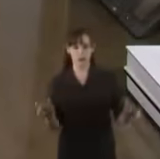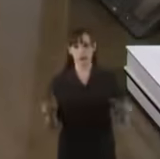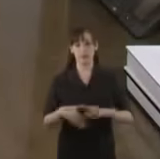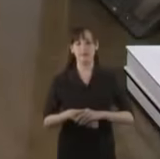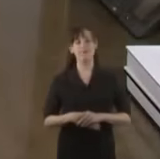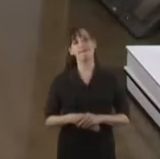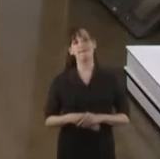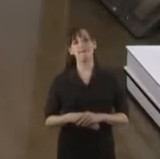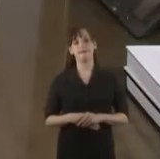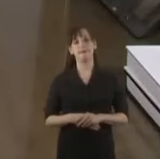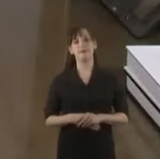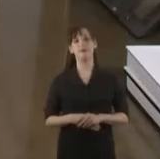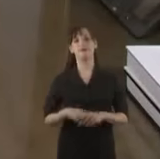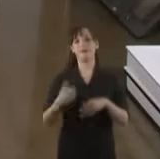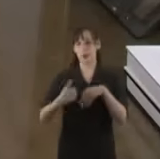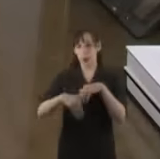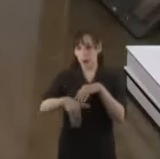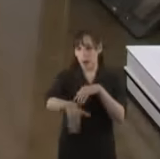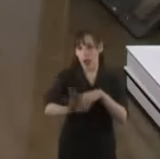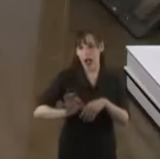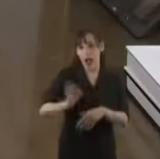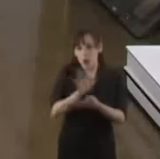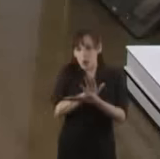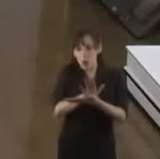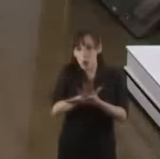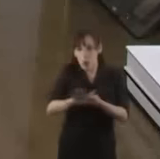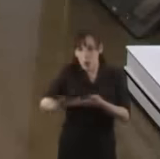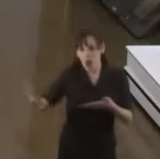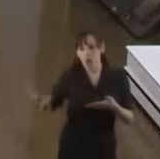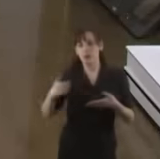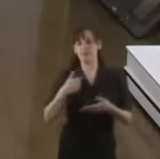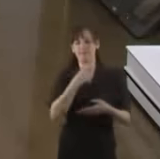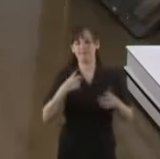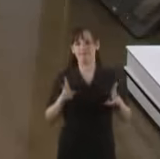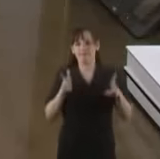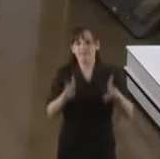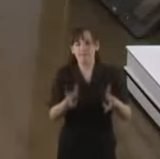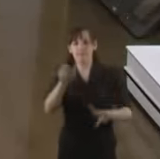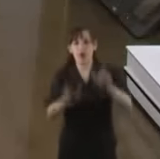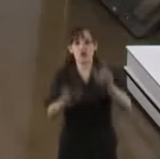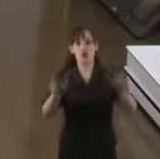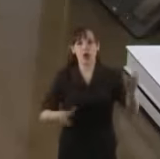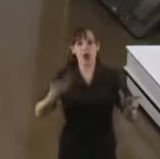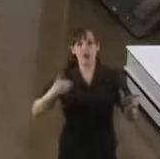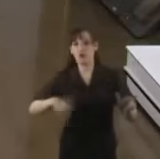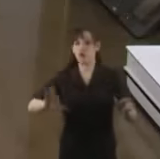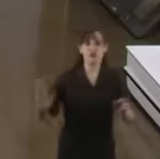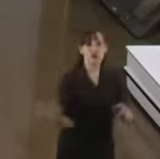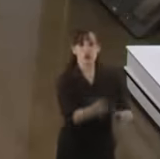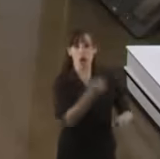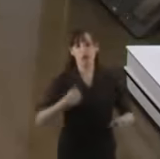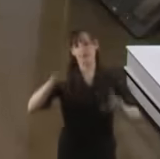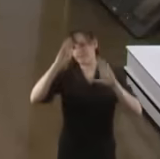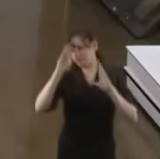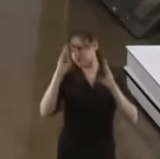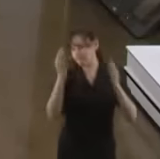a poco de comenzar los festejos de año nuevo quiero dirigirme a todos los argentinos para extenderles mis saludos y compartirles